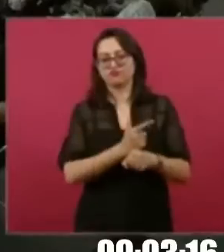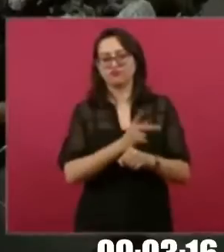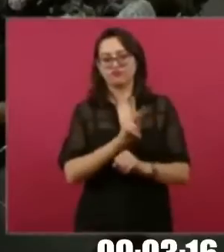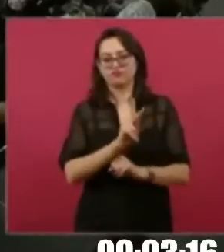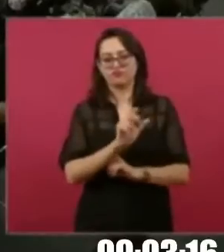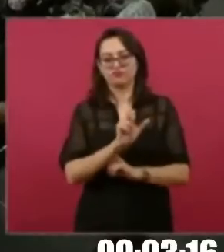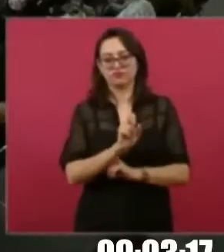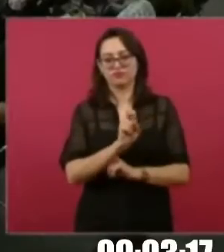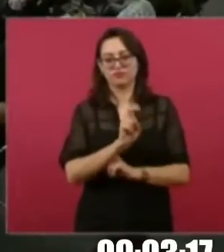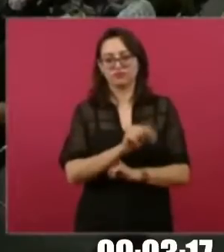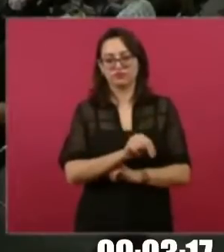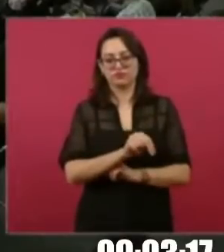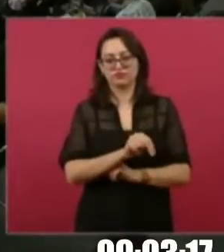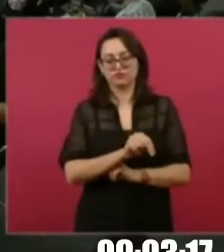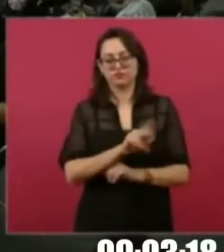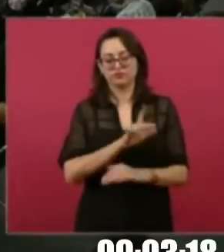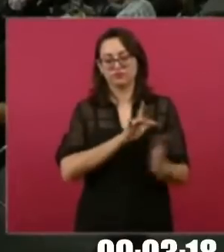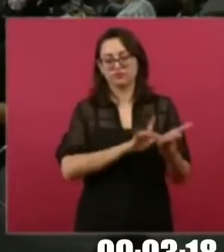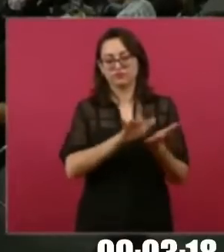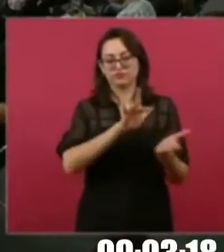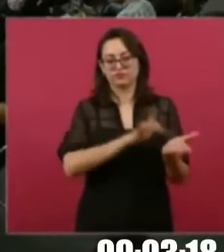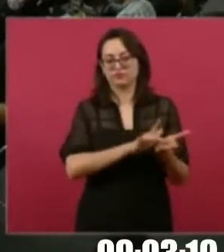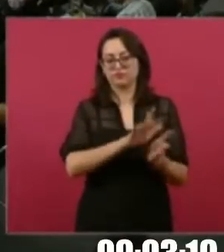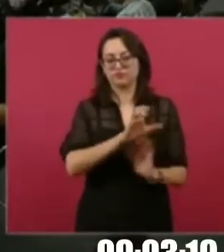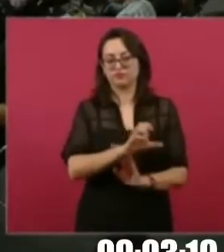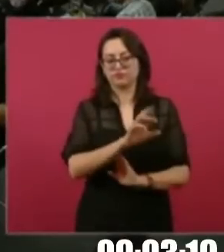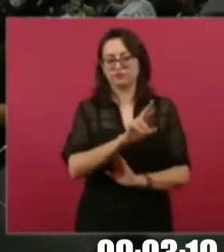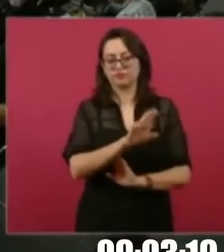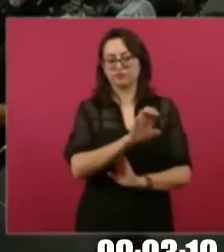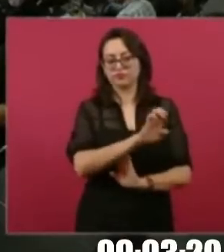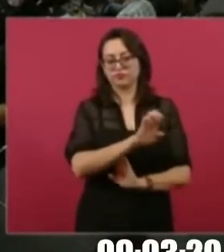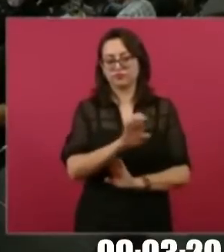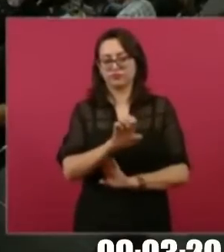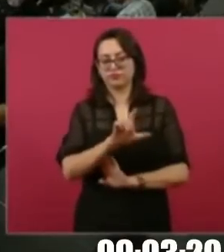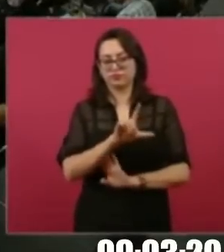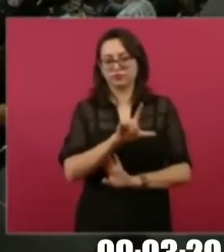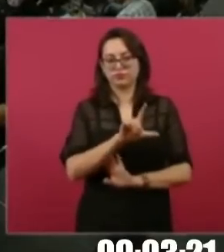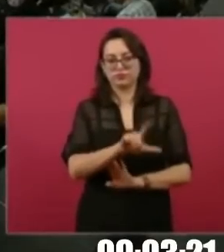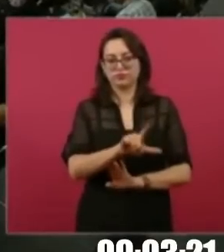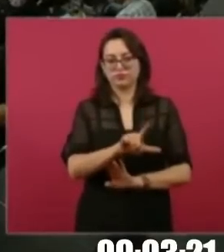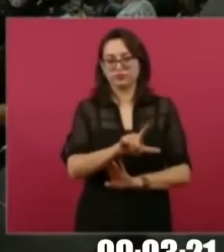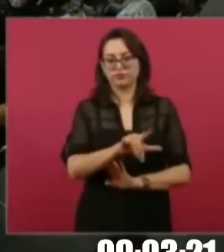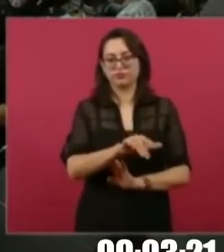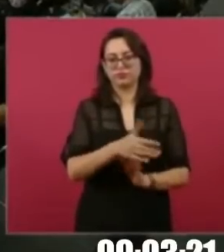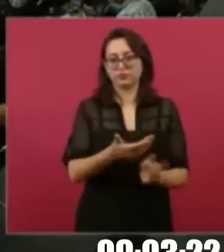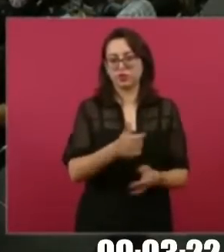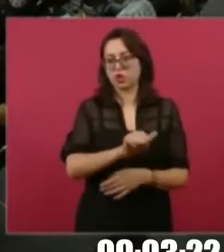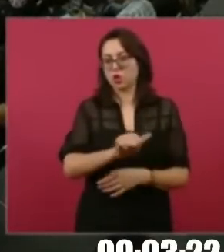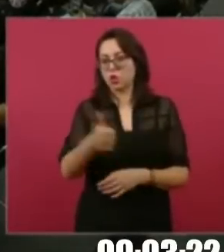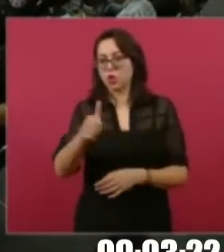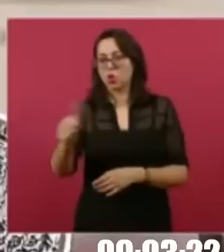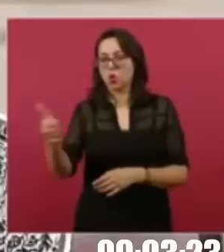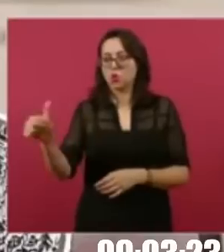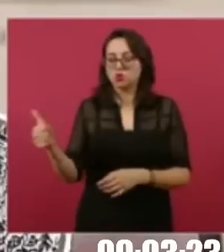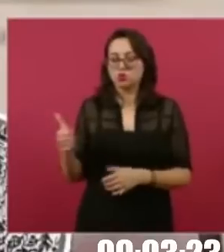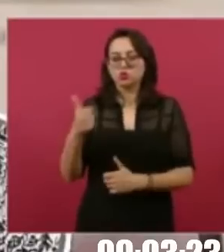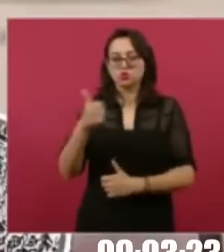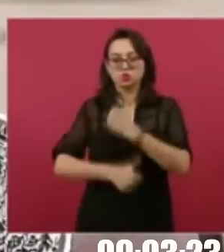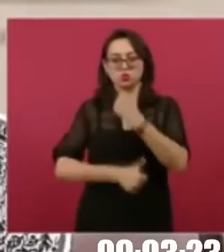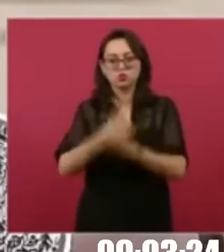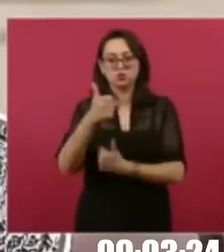a este acril y están queriendo hacer a un lado a los demás no